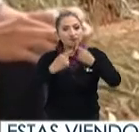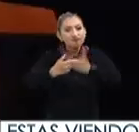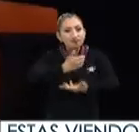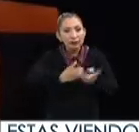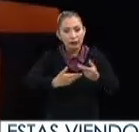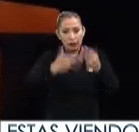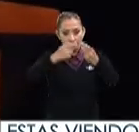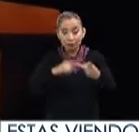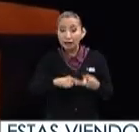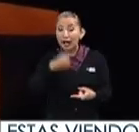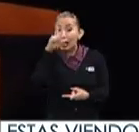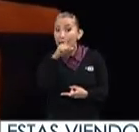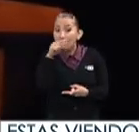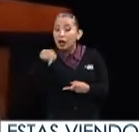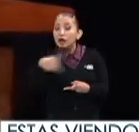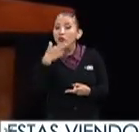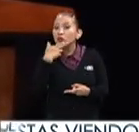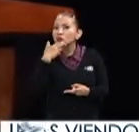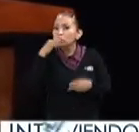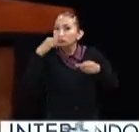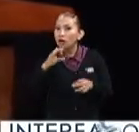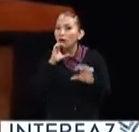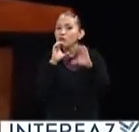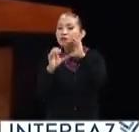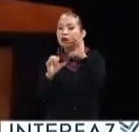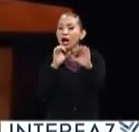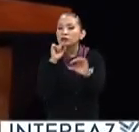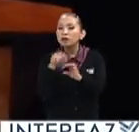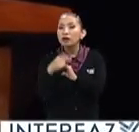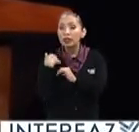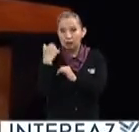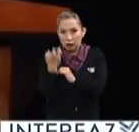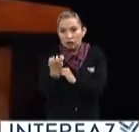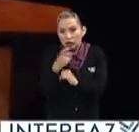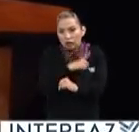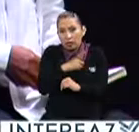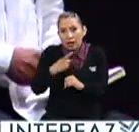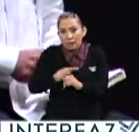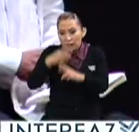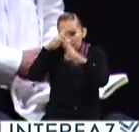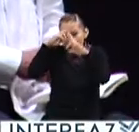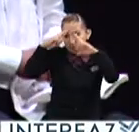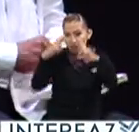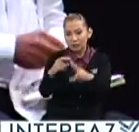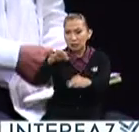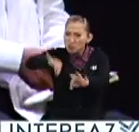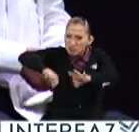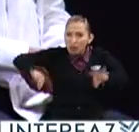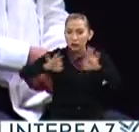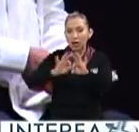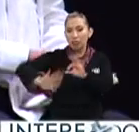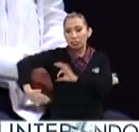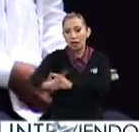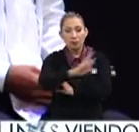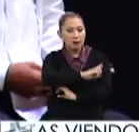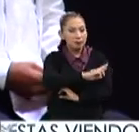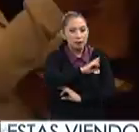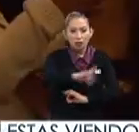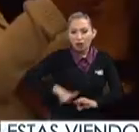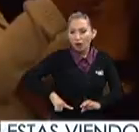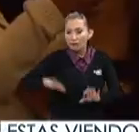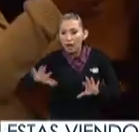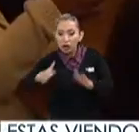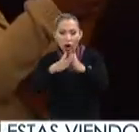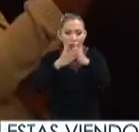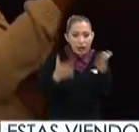negociación. Las lenguas cumplen una función comunicativa y que como tal deben considerarse clave de los ámbitos público y privado.